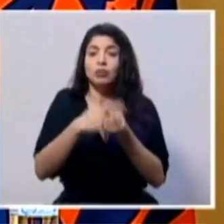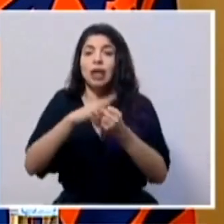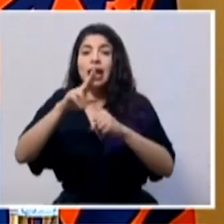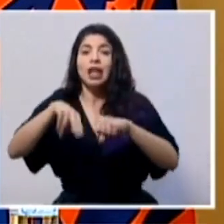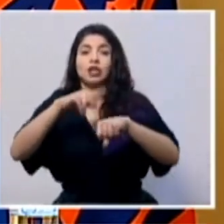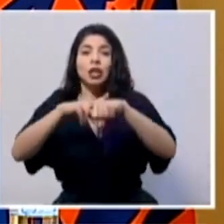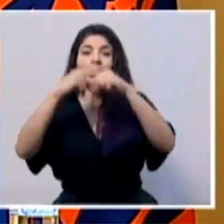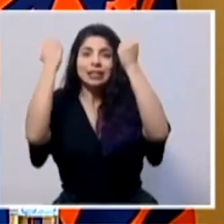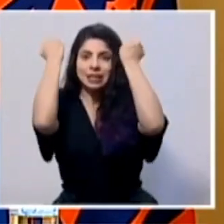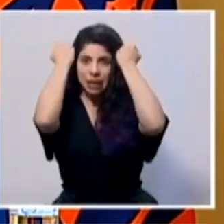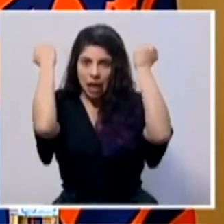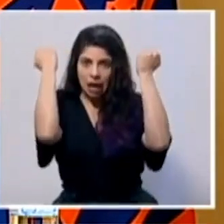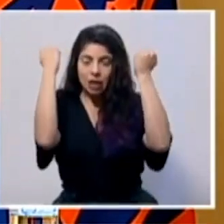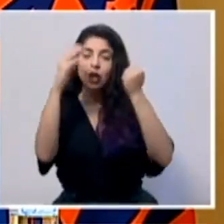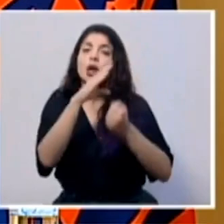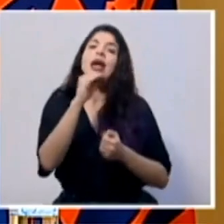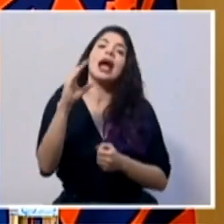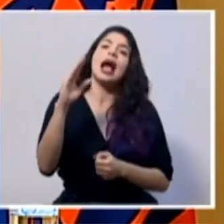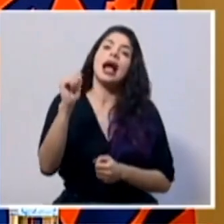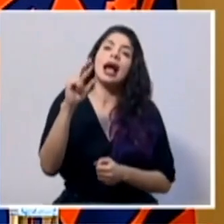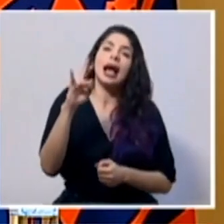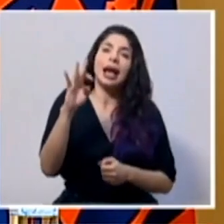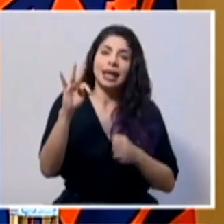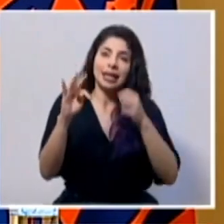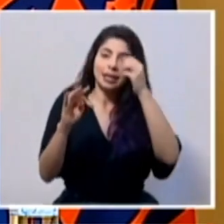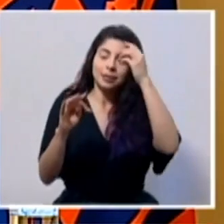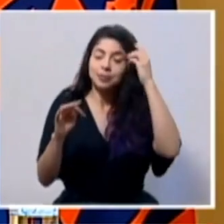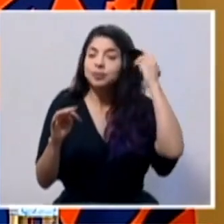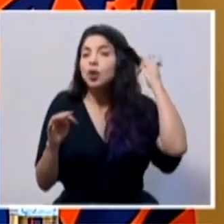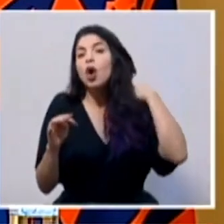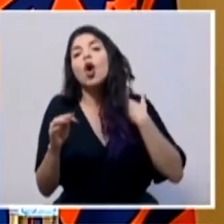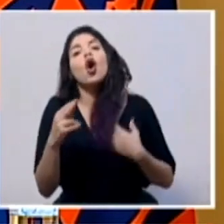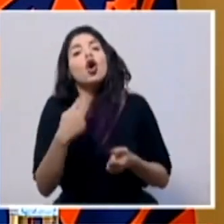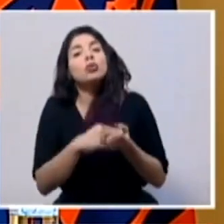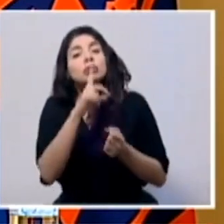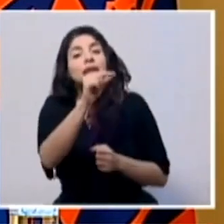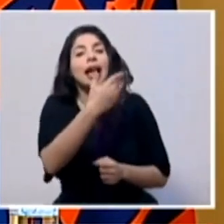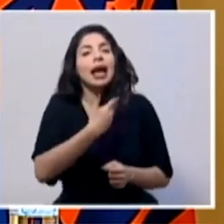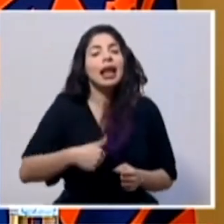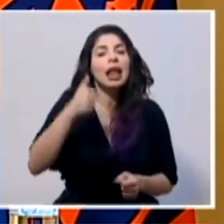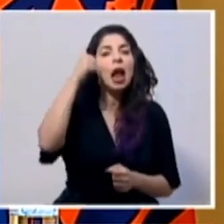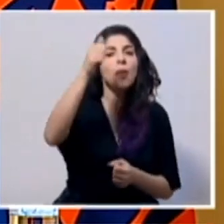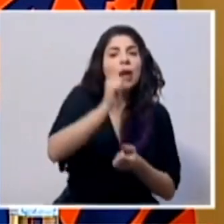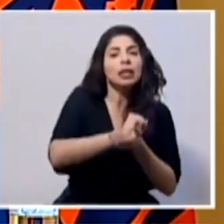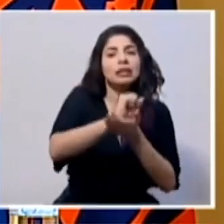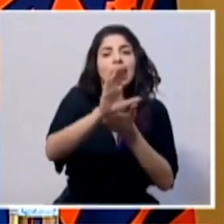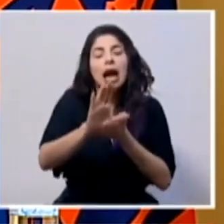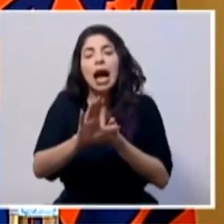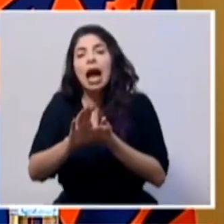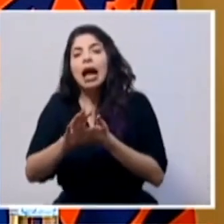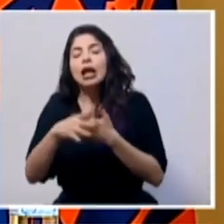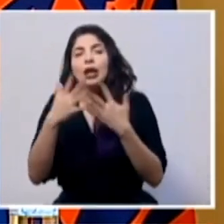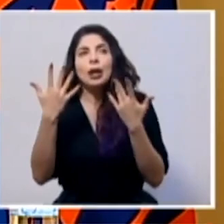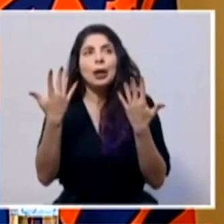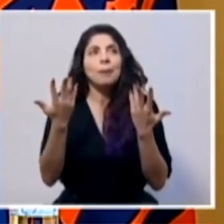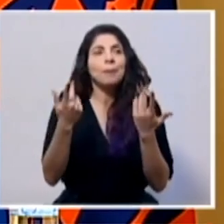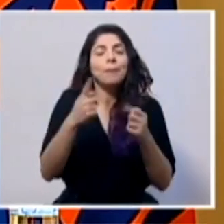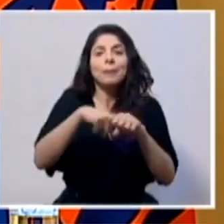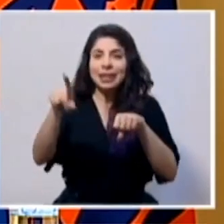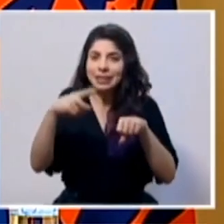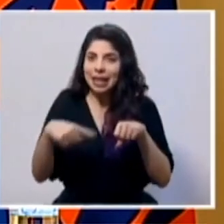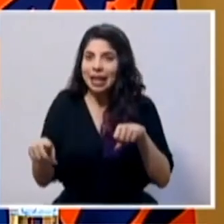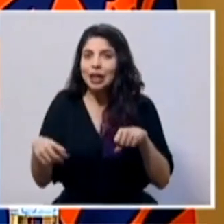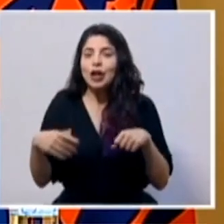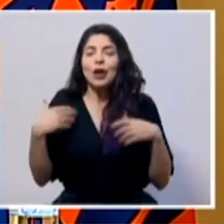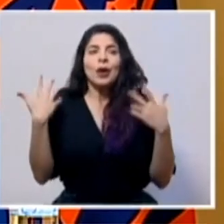Nacional Psiquiátrico y la Carita. Hospitales regionales son Heredia, Alajuela, San Carlos, Pérez